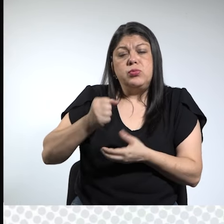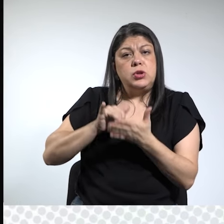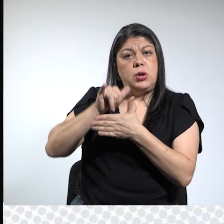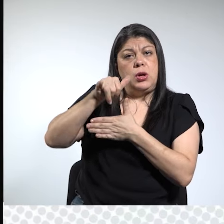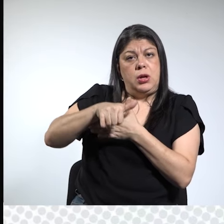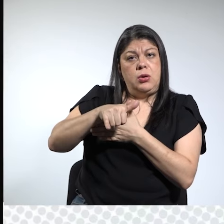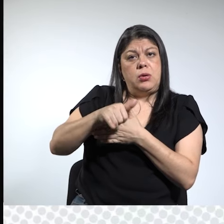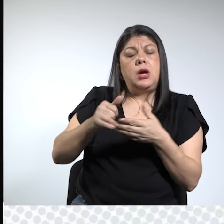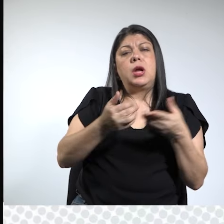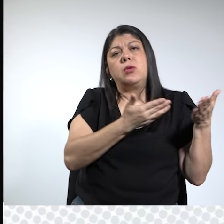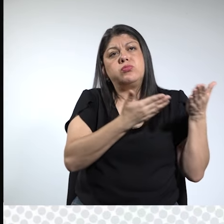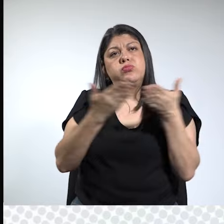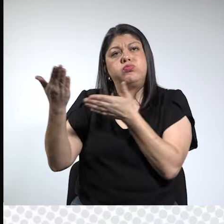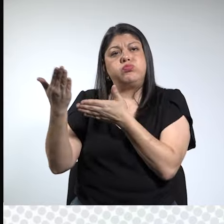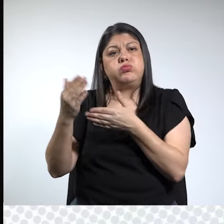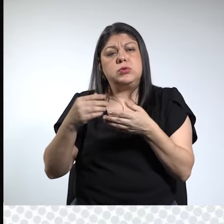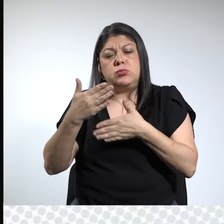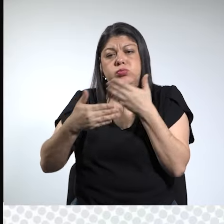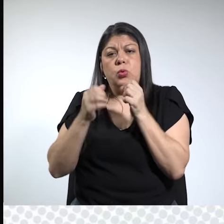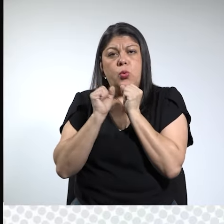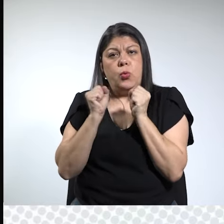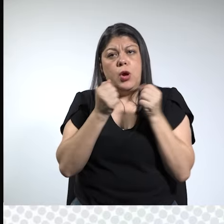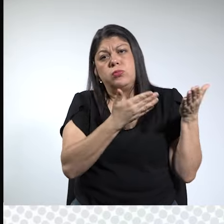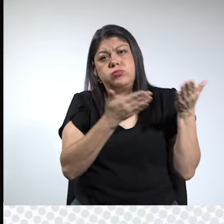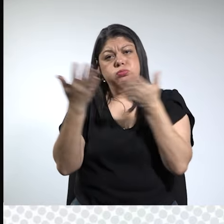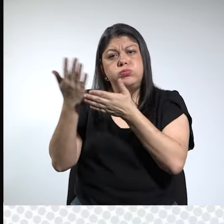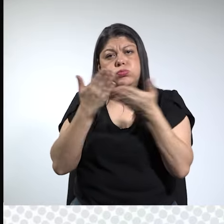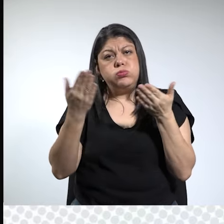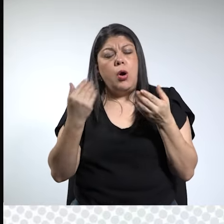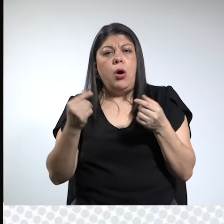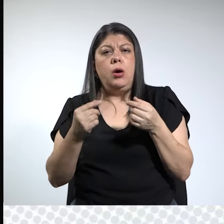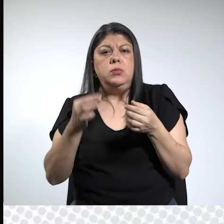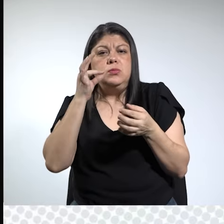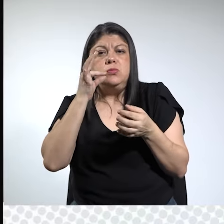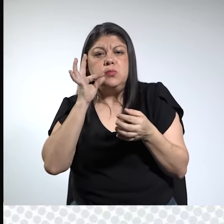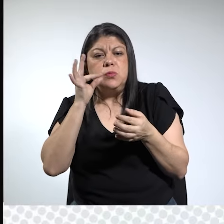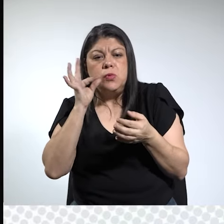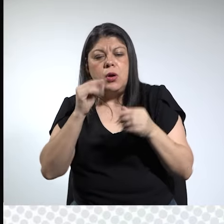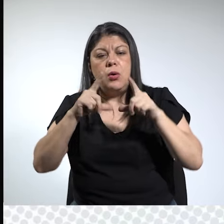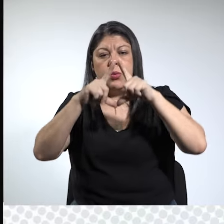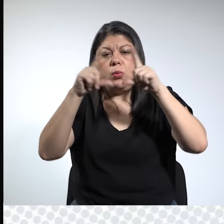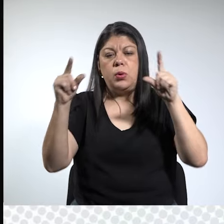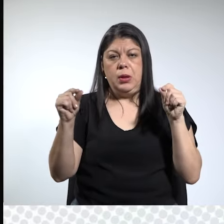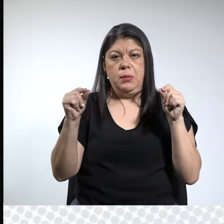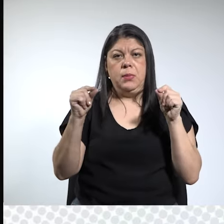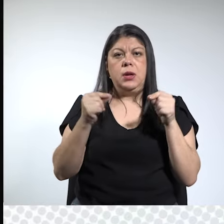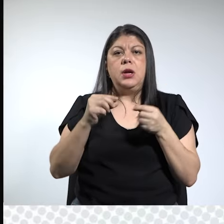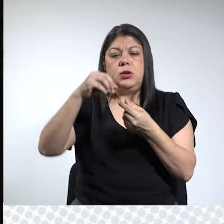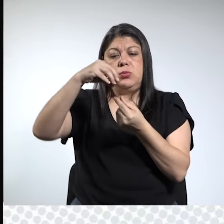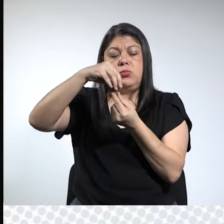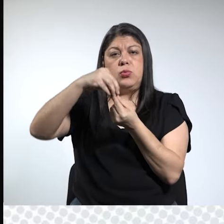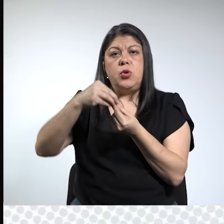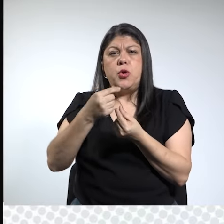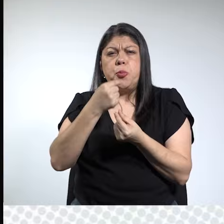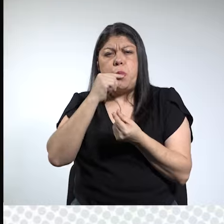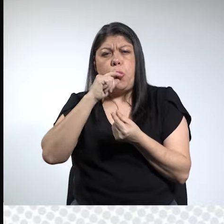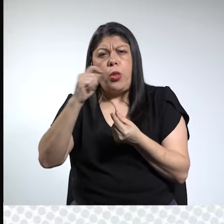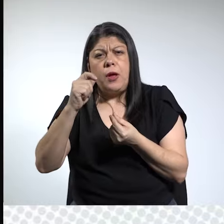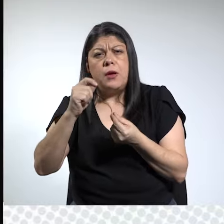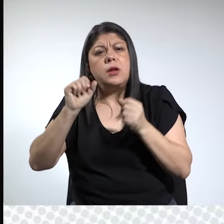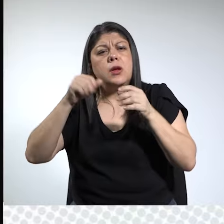es hacer un enyucado y exportarlo congelado al exterior. No es simplemente sacar el chivere, es hacer empanadas de chivere congeladas que ya están cocinadas, que usted mete en el